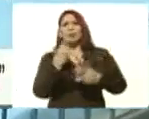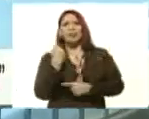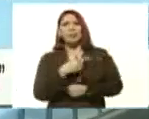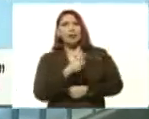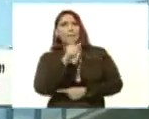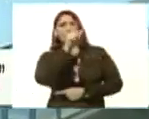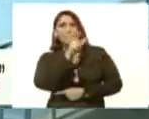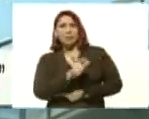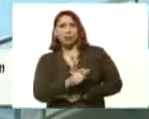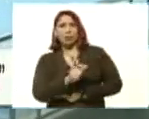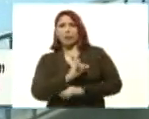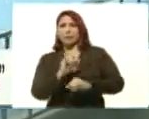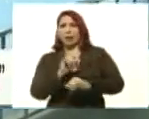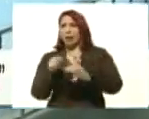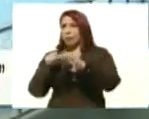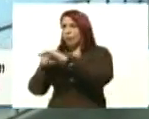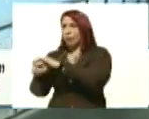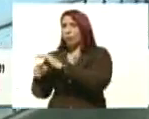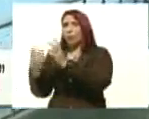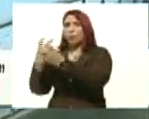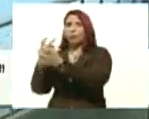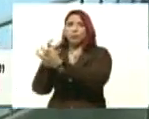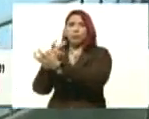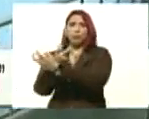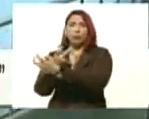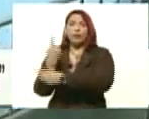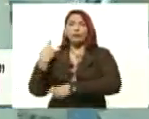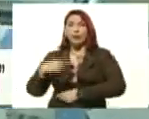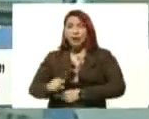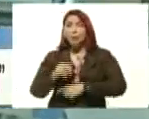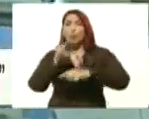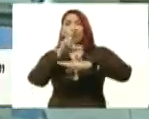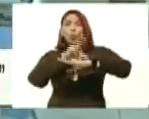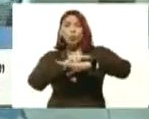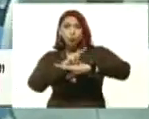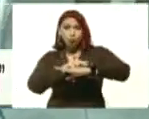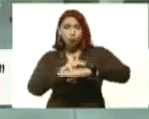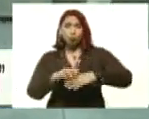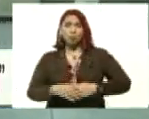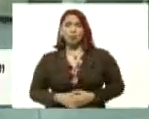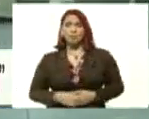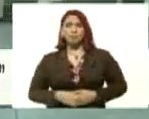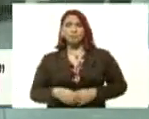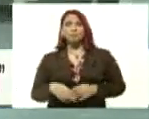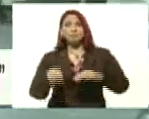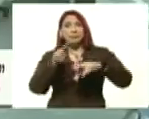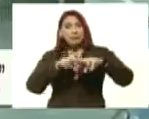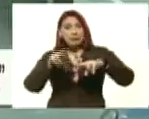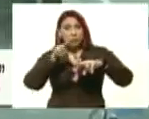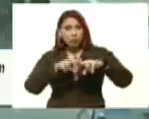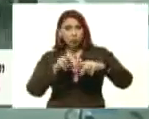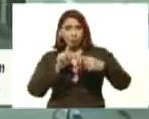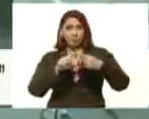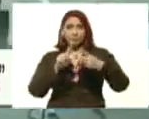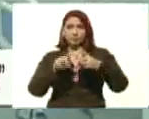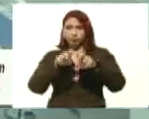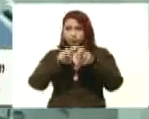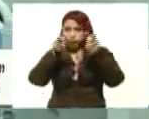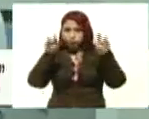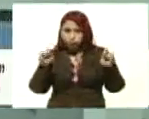persona que fue a rayos X. Tenemos consultas de pediatría, de